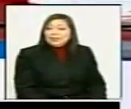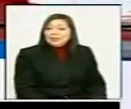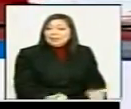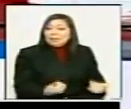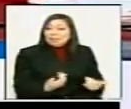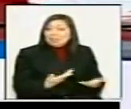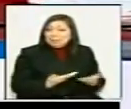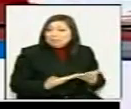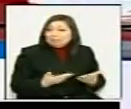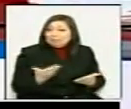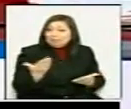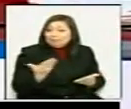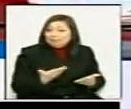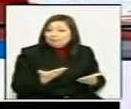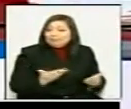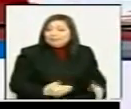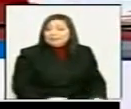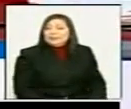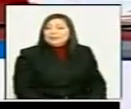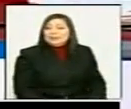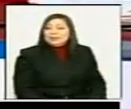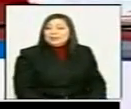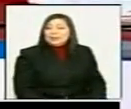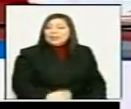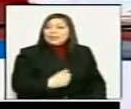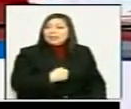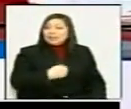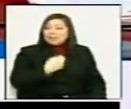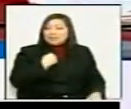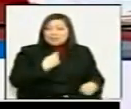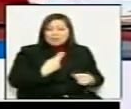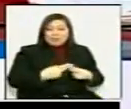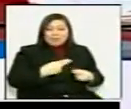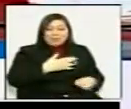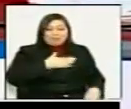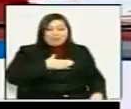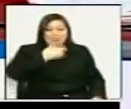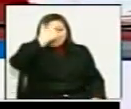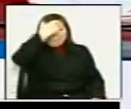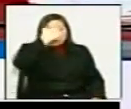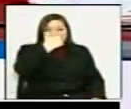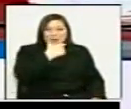de mi nombre, de mi persona,